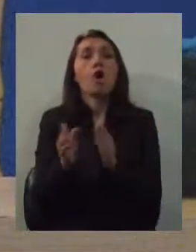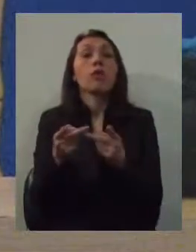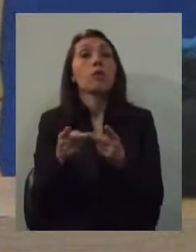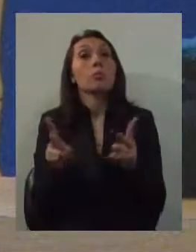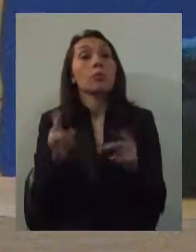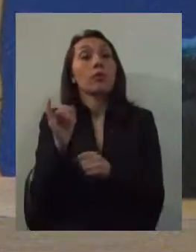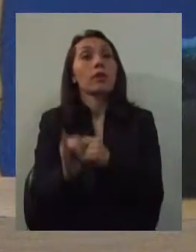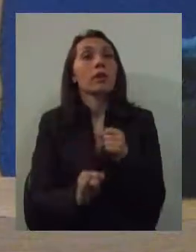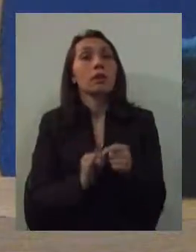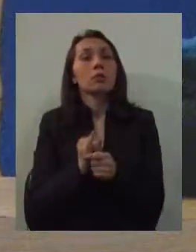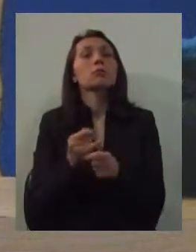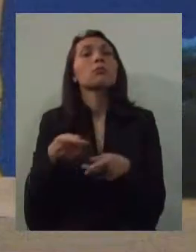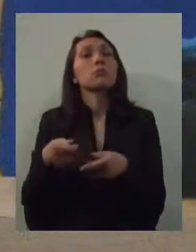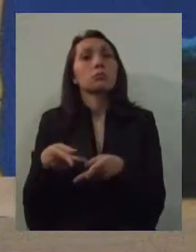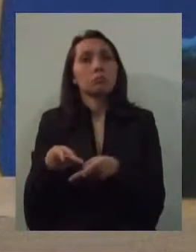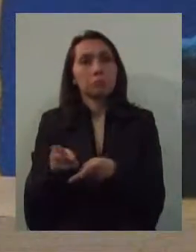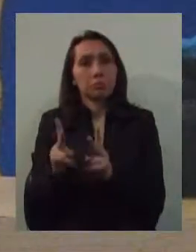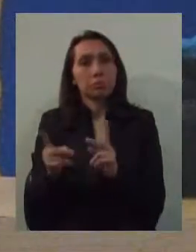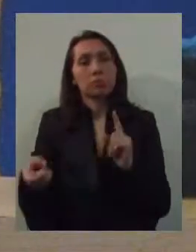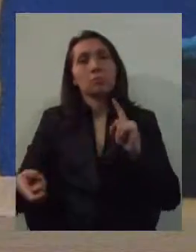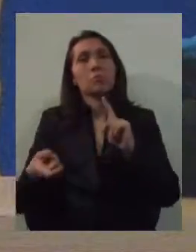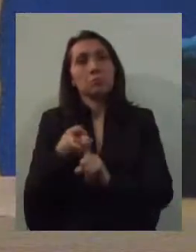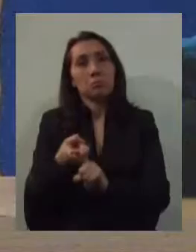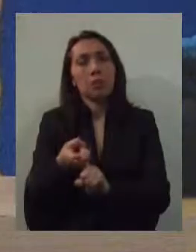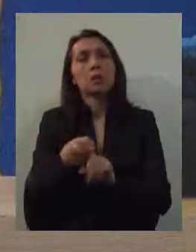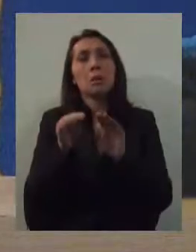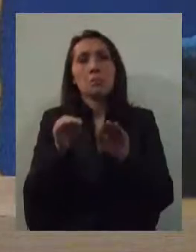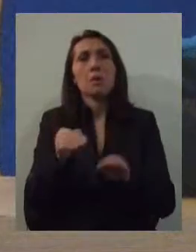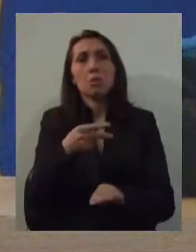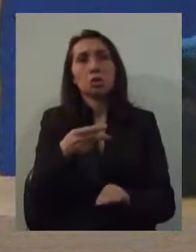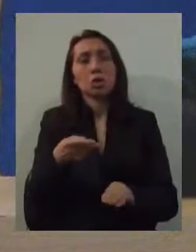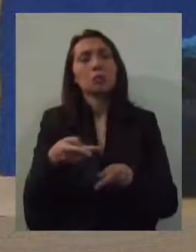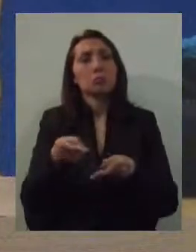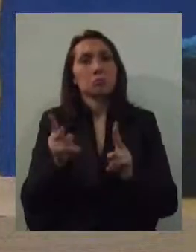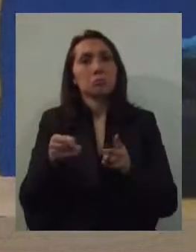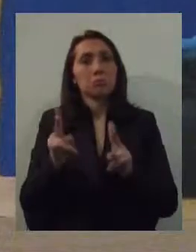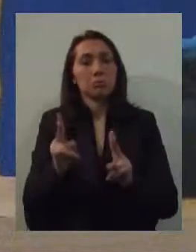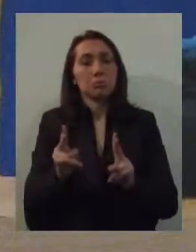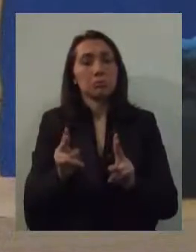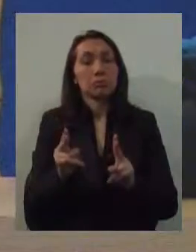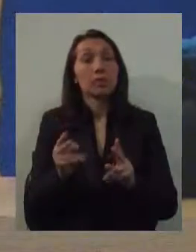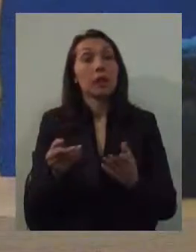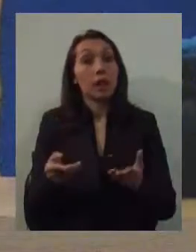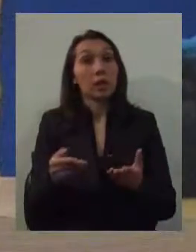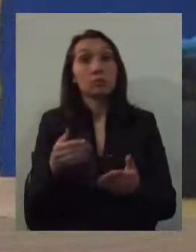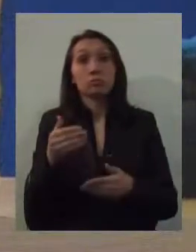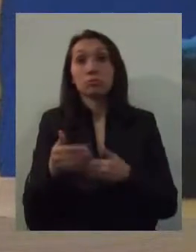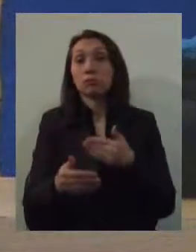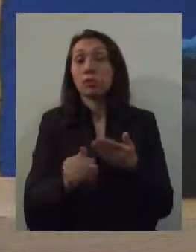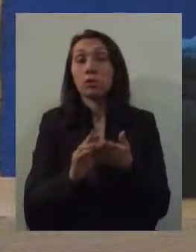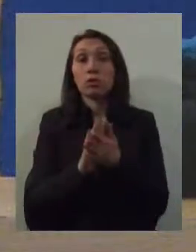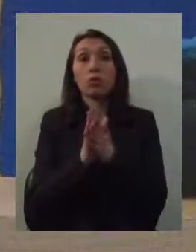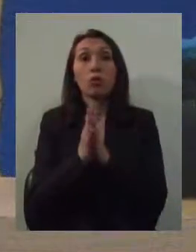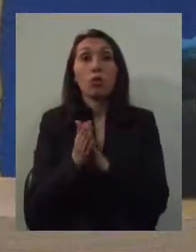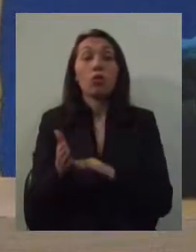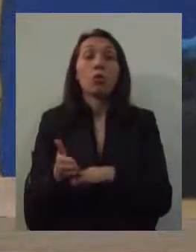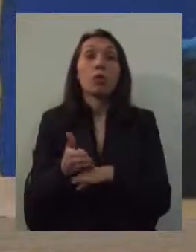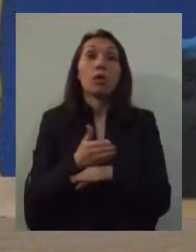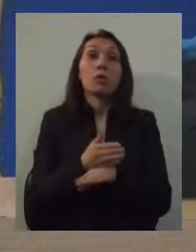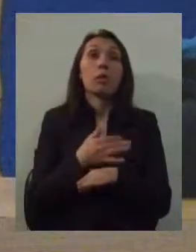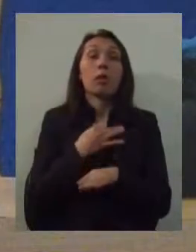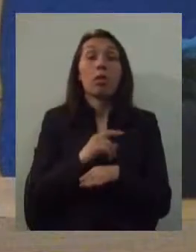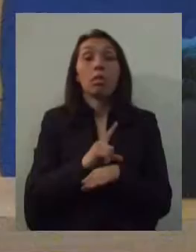público internacional la validez de los matrimonios entre personas del mismo sexo. Y esto va a pasar así con todo más temprano que